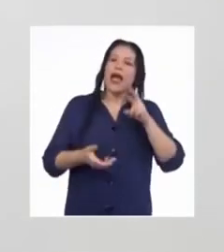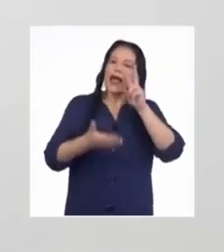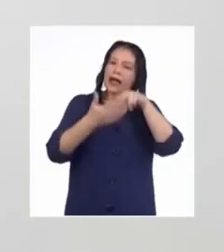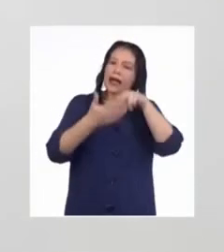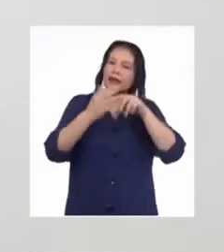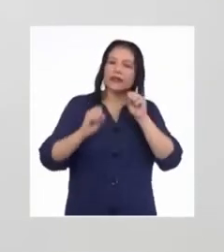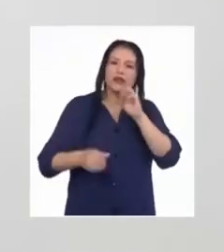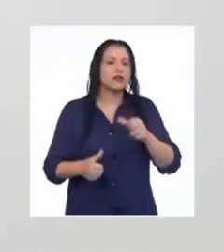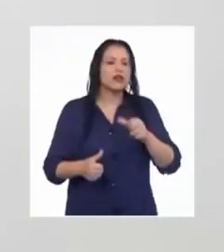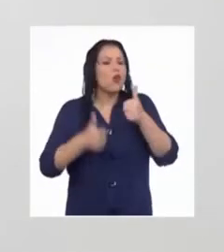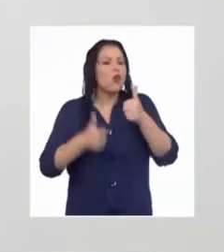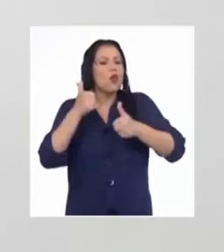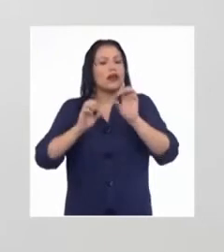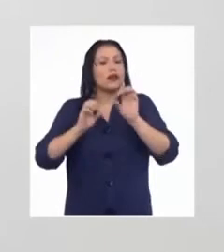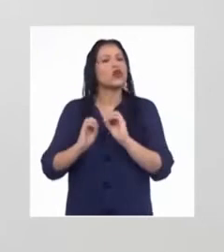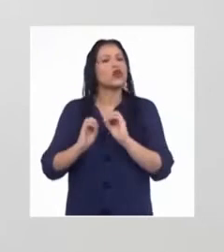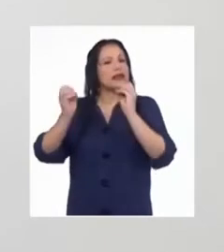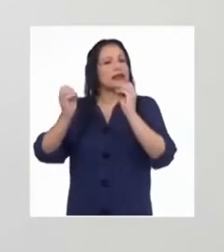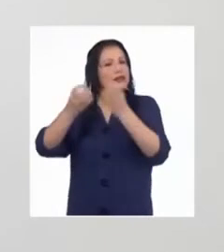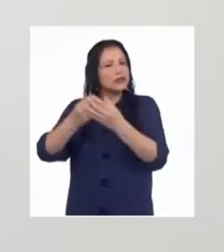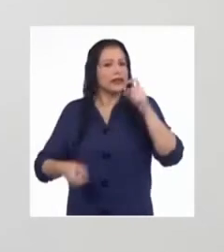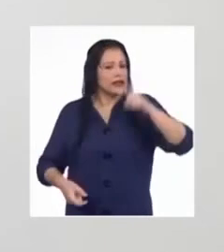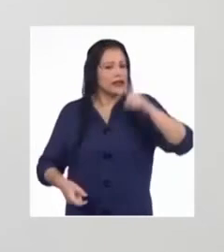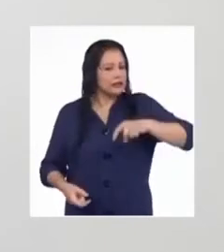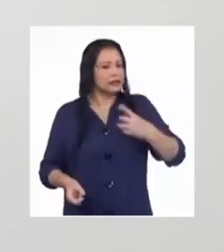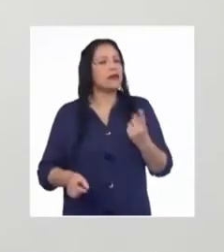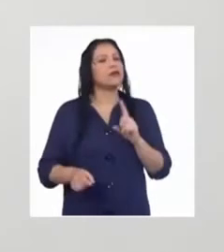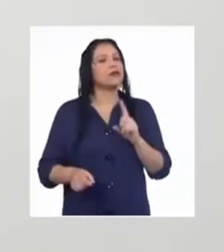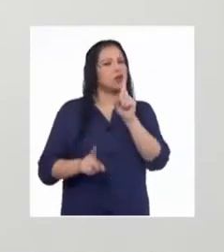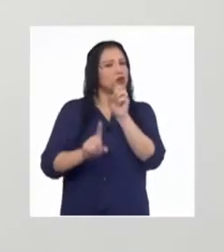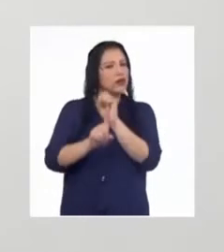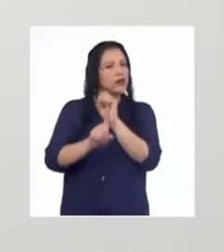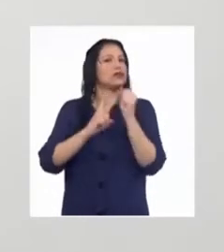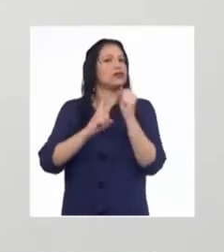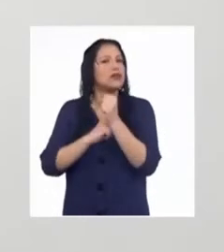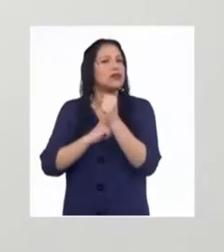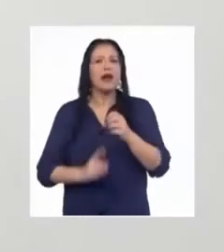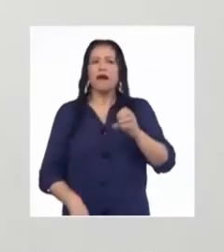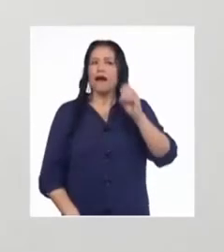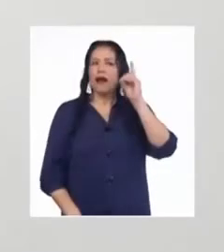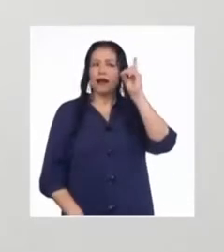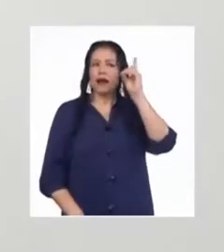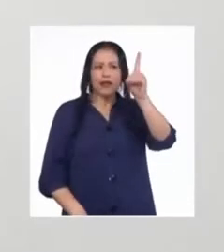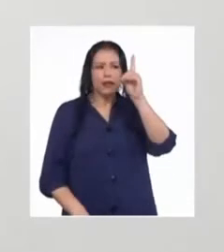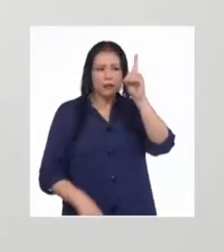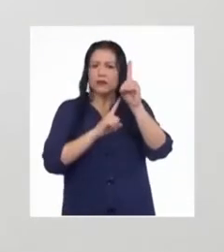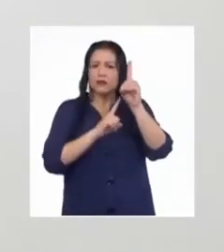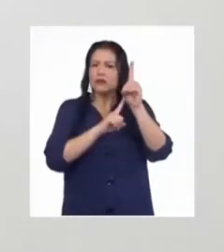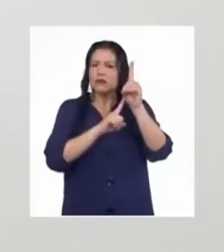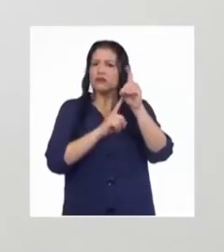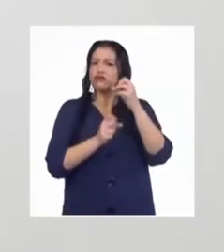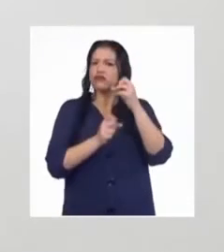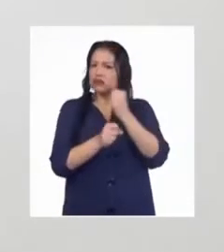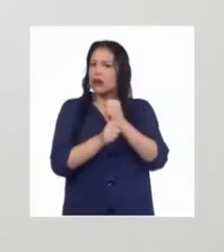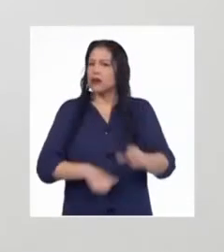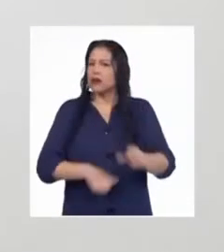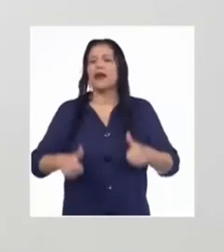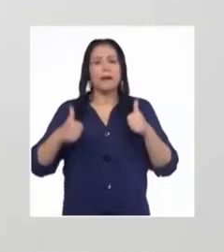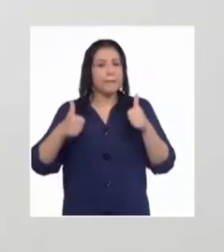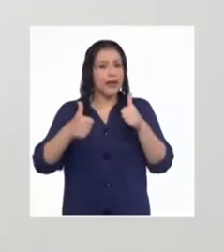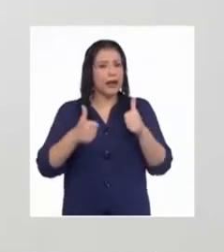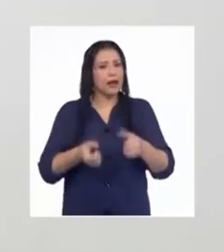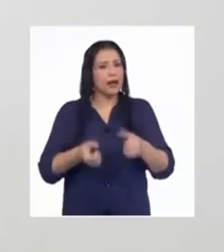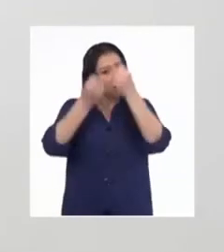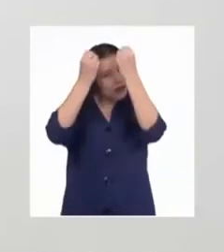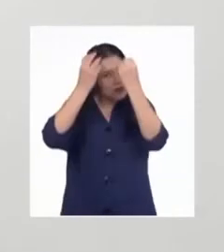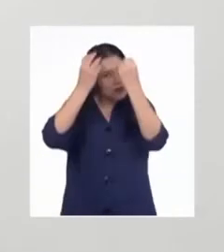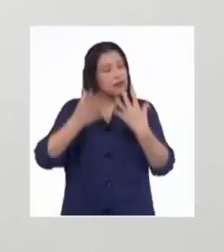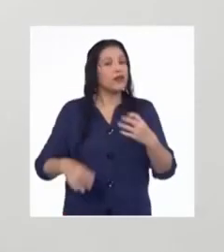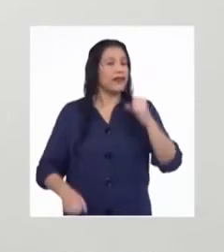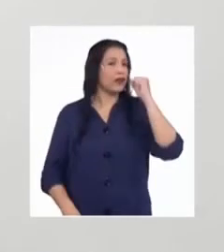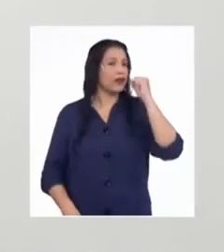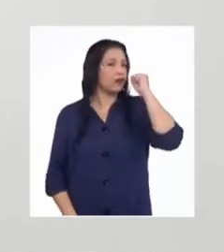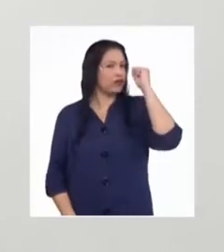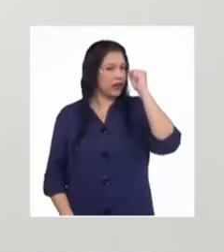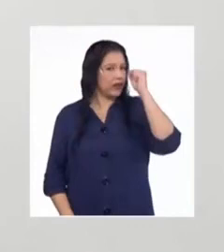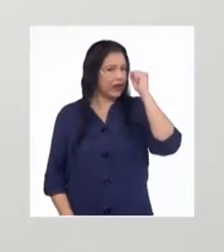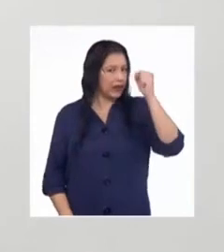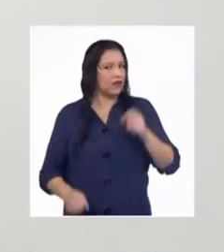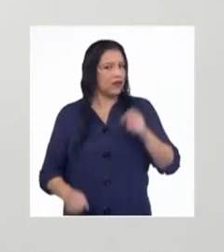instituciones deberían primar en nuestra sociedad para que la democracia funcione correctamente en el cumplimiento de los